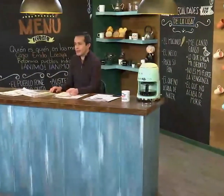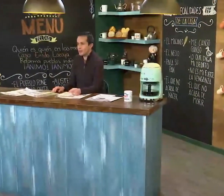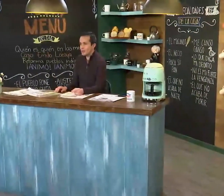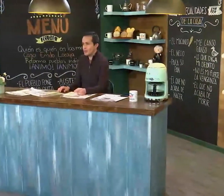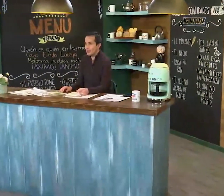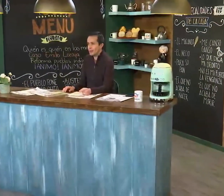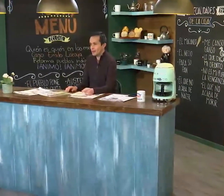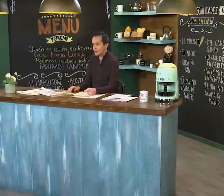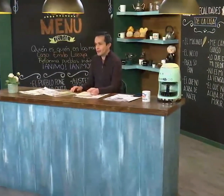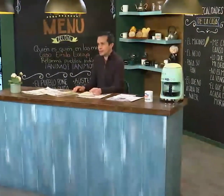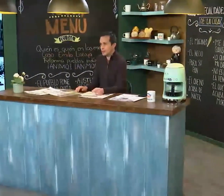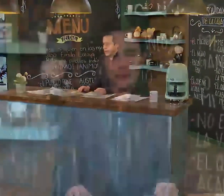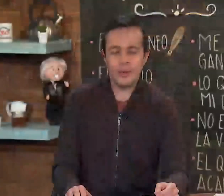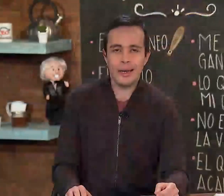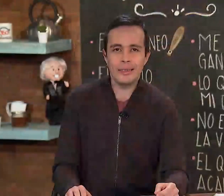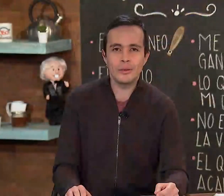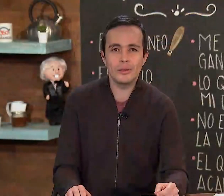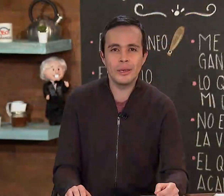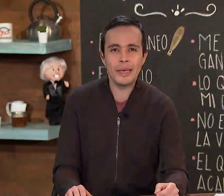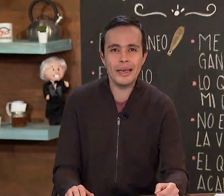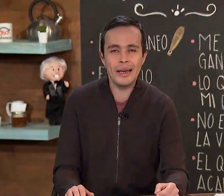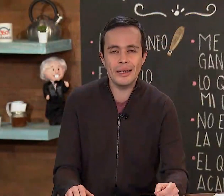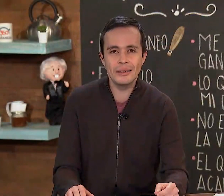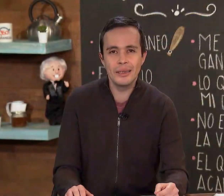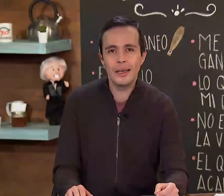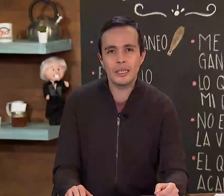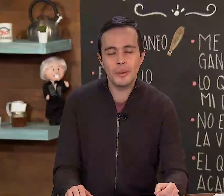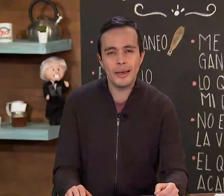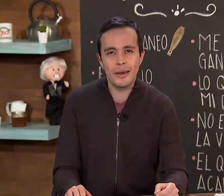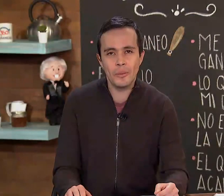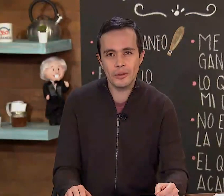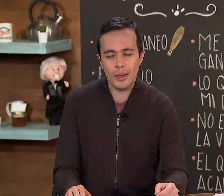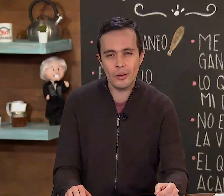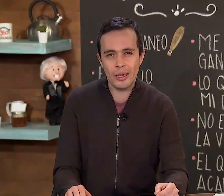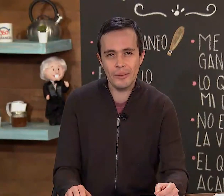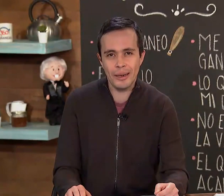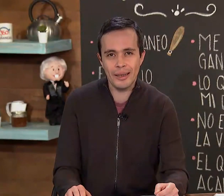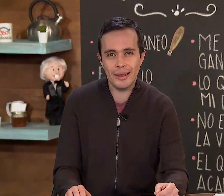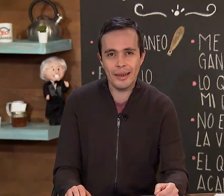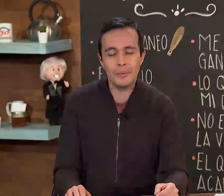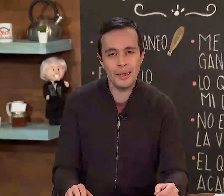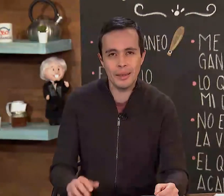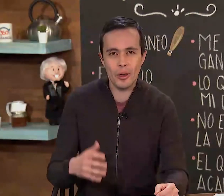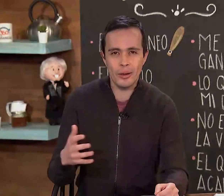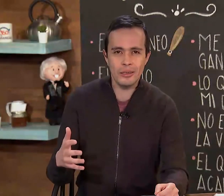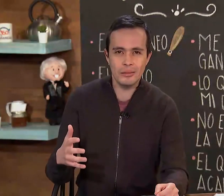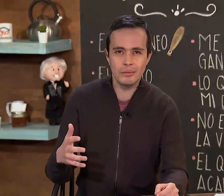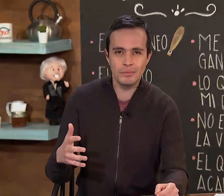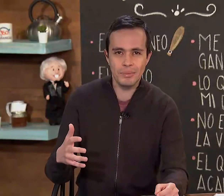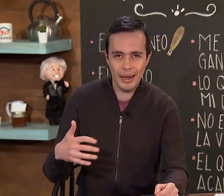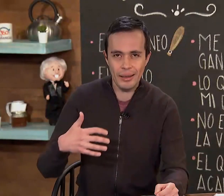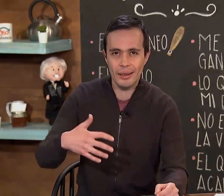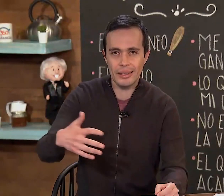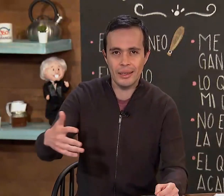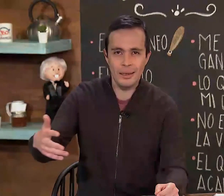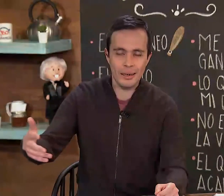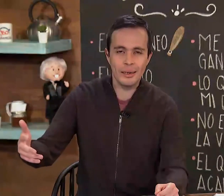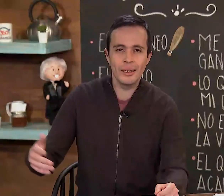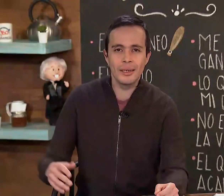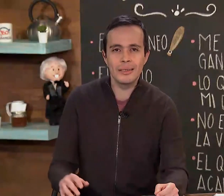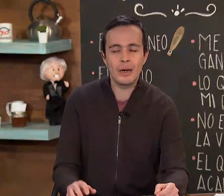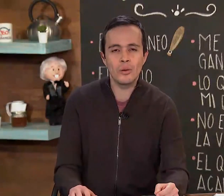fortaleciendo la Aviación nacional con el caso de mexicana explica López Obrador que van a adquirir más aviones para